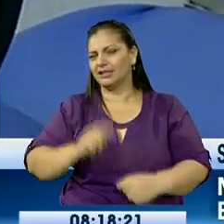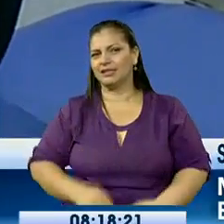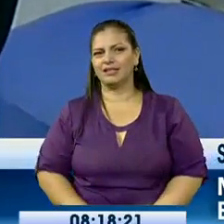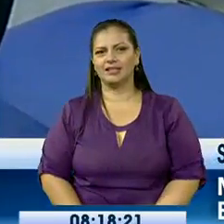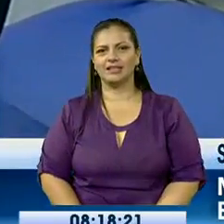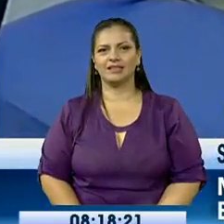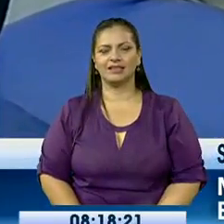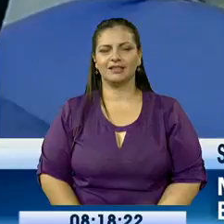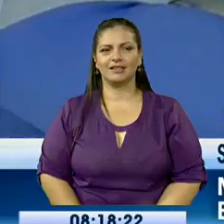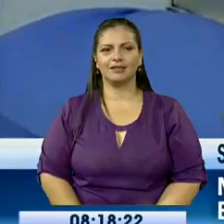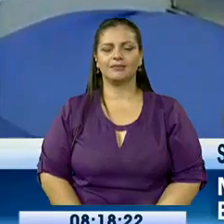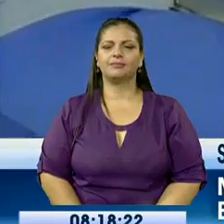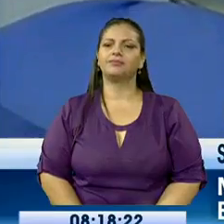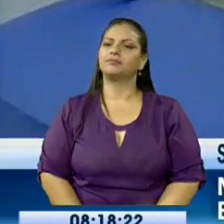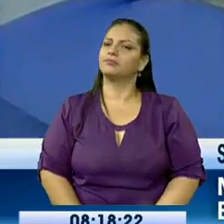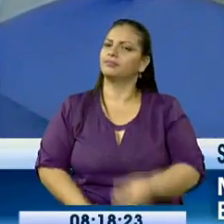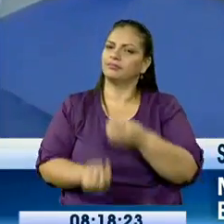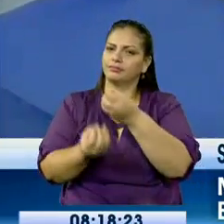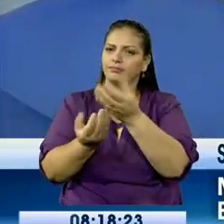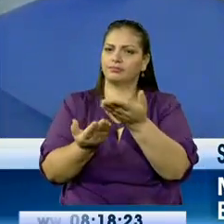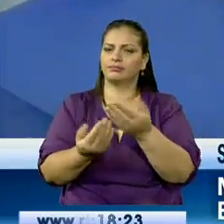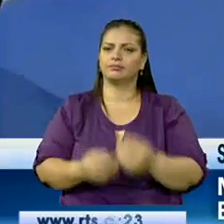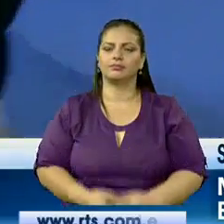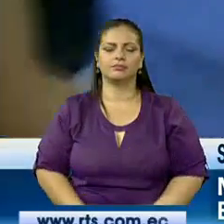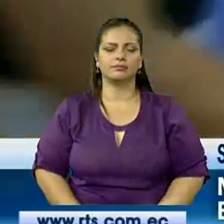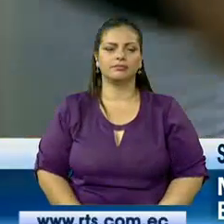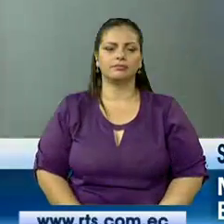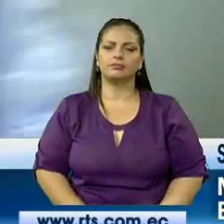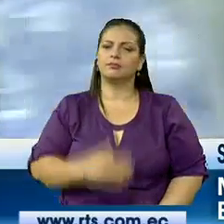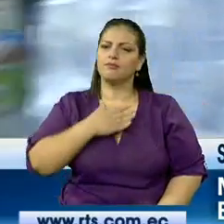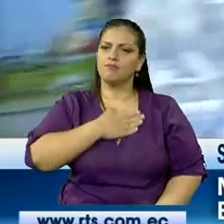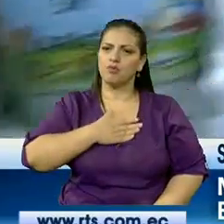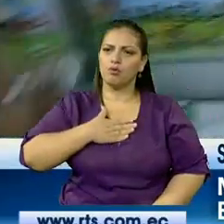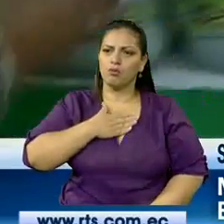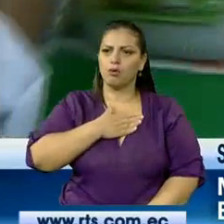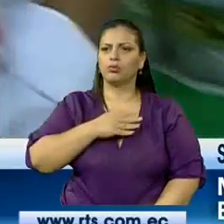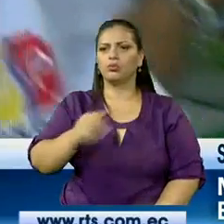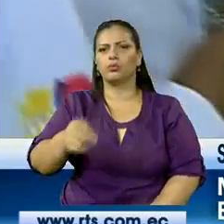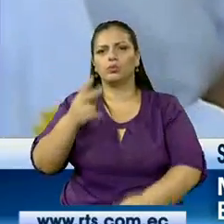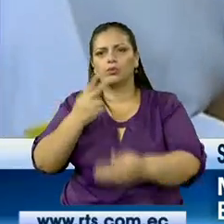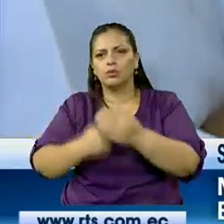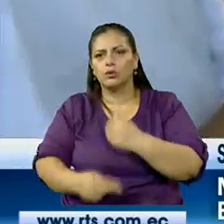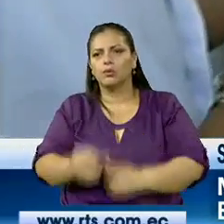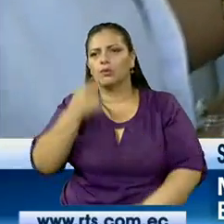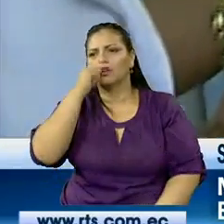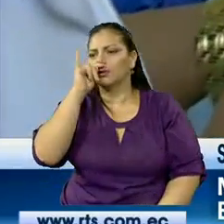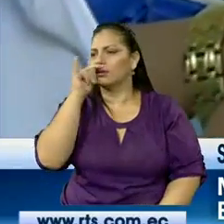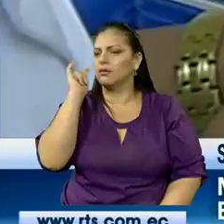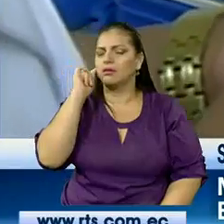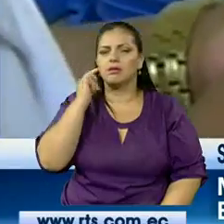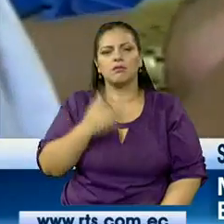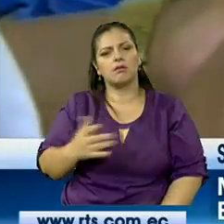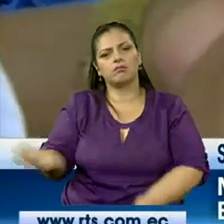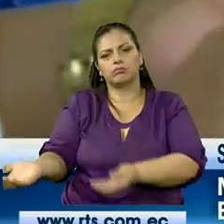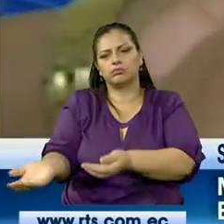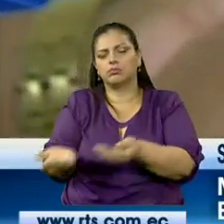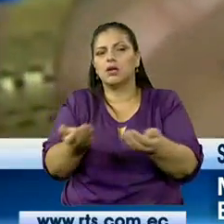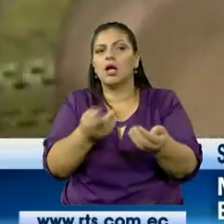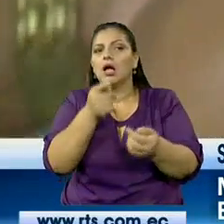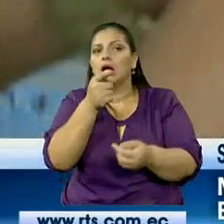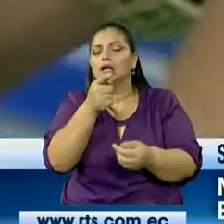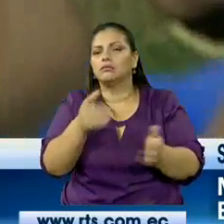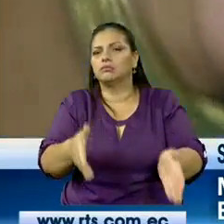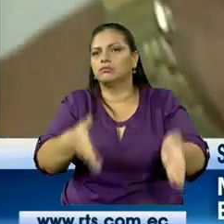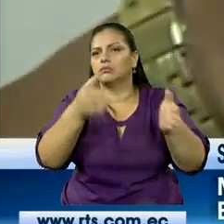Es importante a los amigos televidentes que nos observan esta mañana que por favor lleven a sus pequeños a los centros de salud más cercanos.